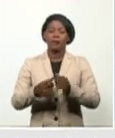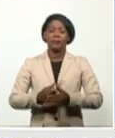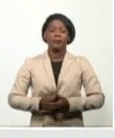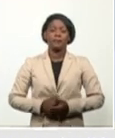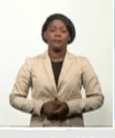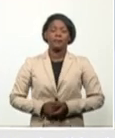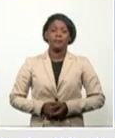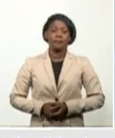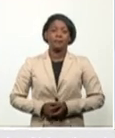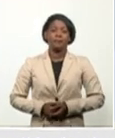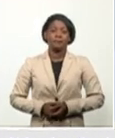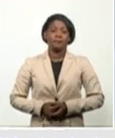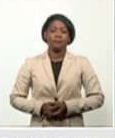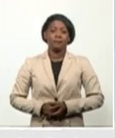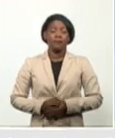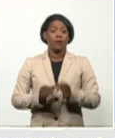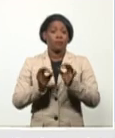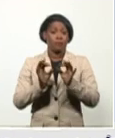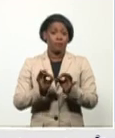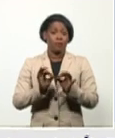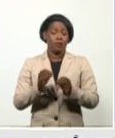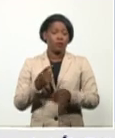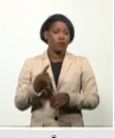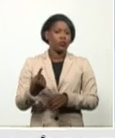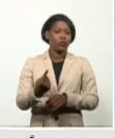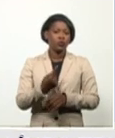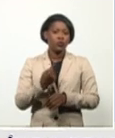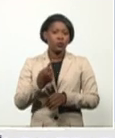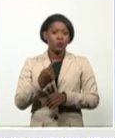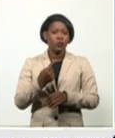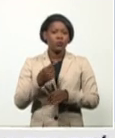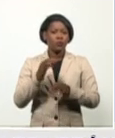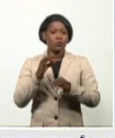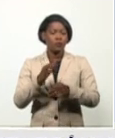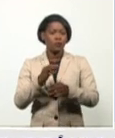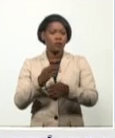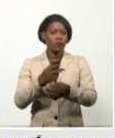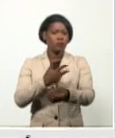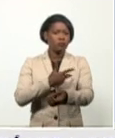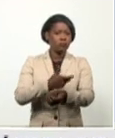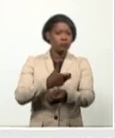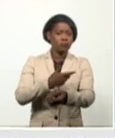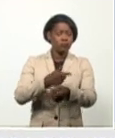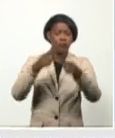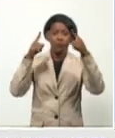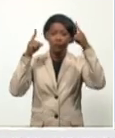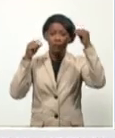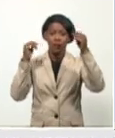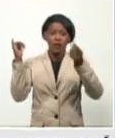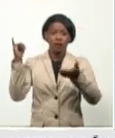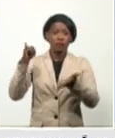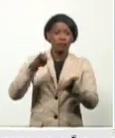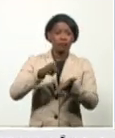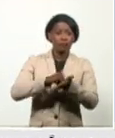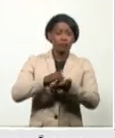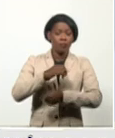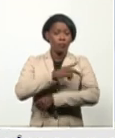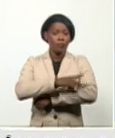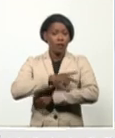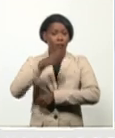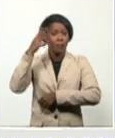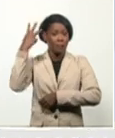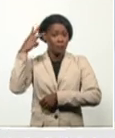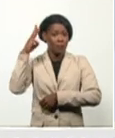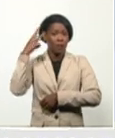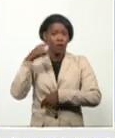cuando diagnosticamos a la enfermera que llegó de México, que dio un número de contactos que como se publica